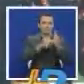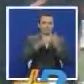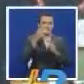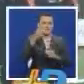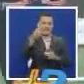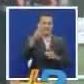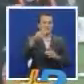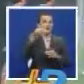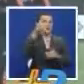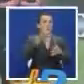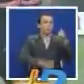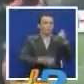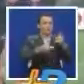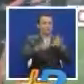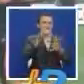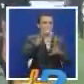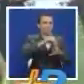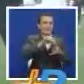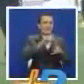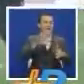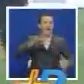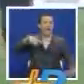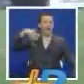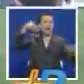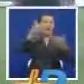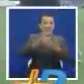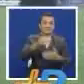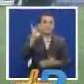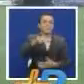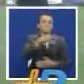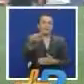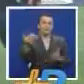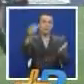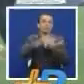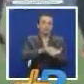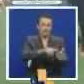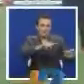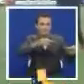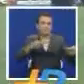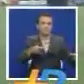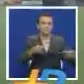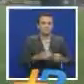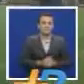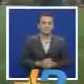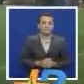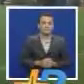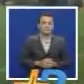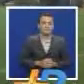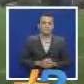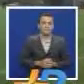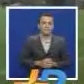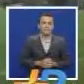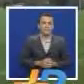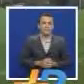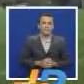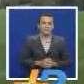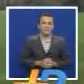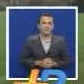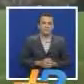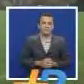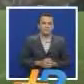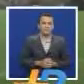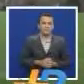se volverá a reunir el equipo en una nueva convocatoria, según declaraciones de José Pekerman. Tras el triunfo el jueves anterior